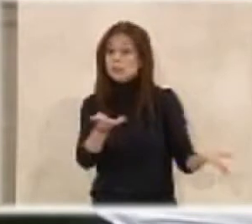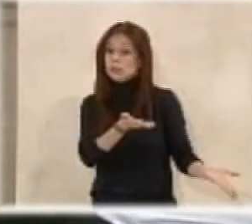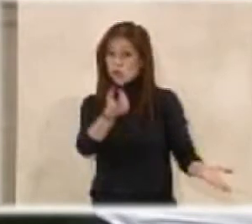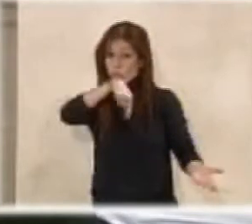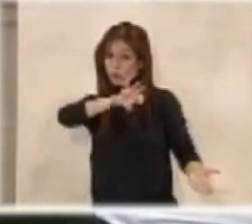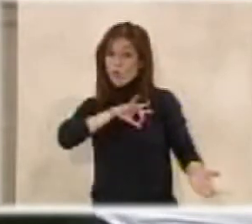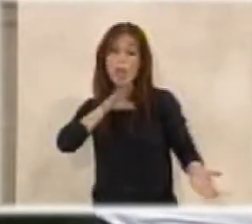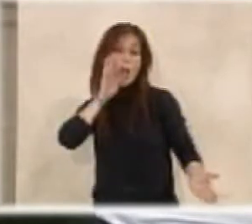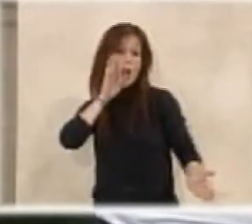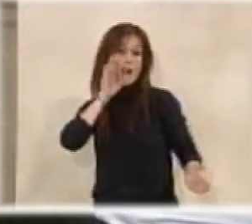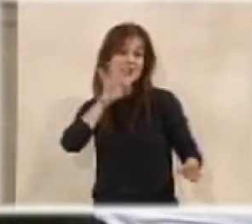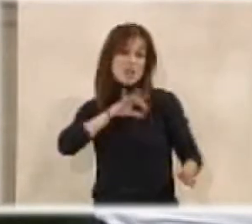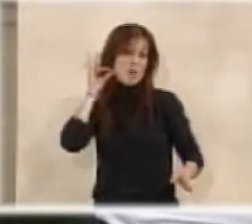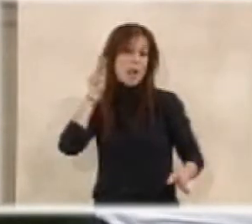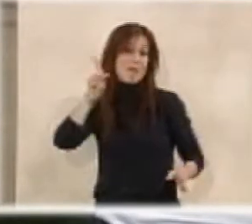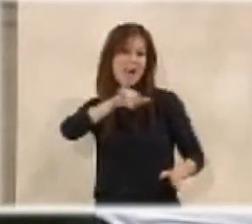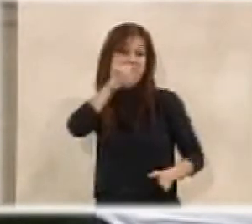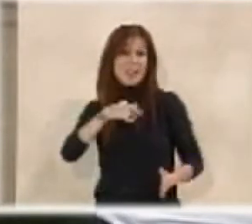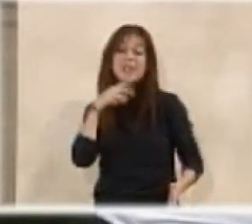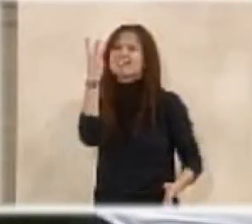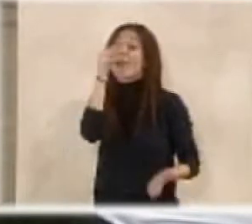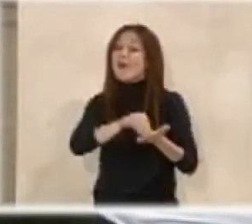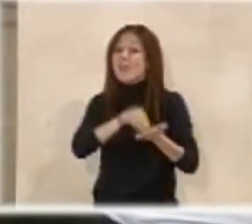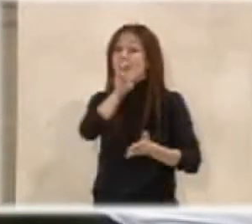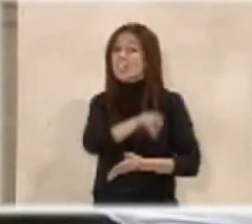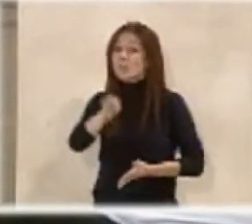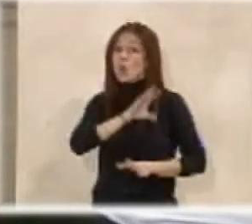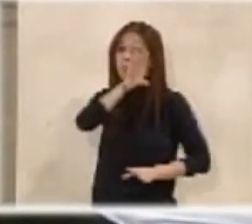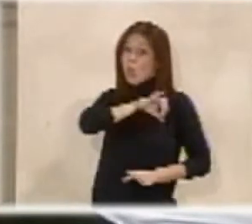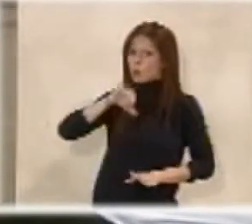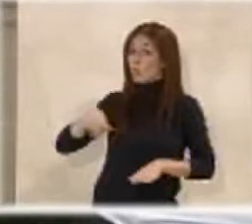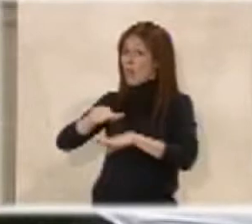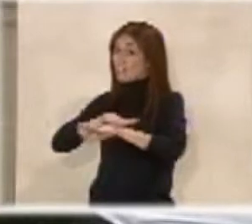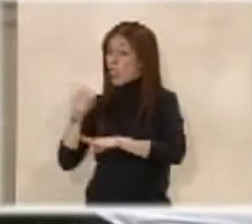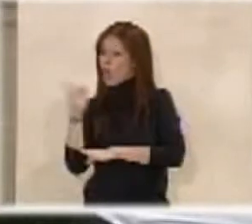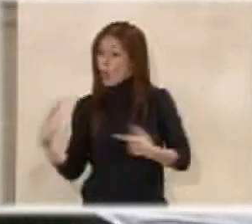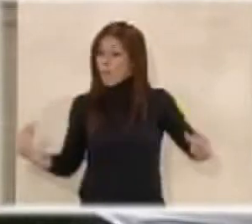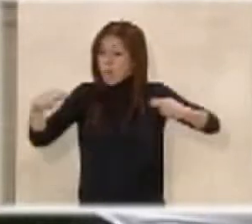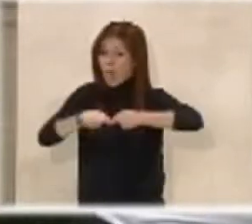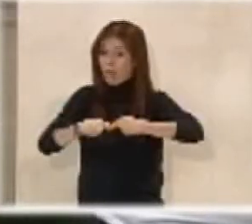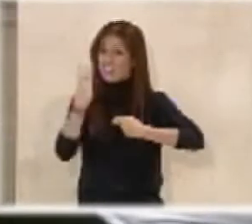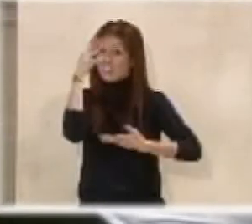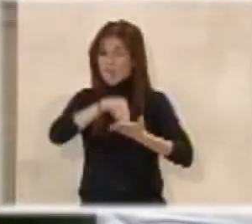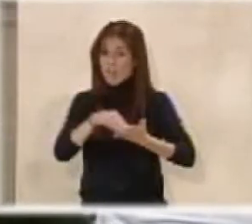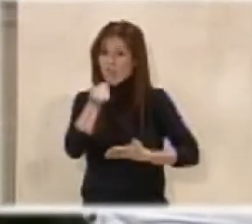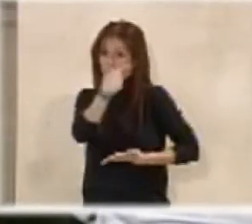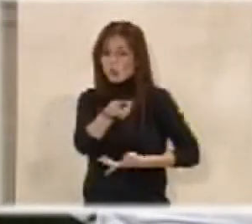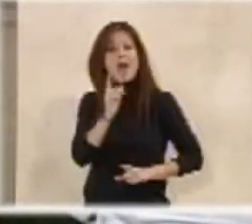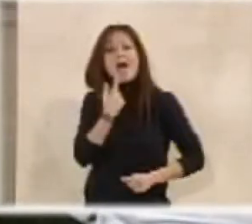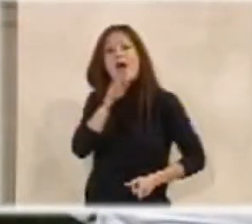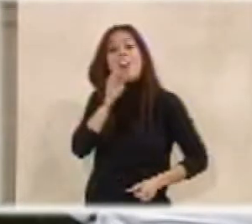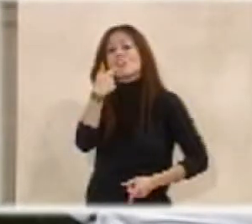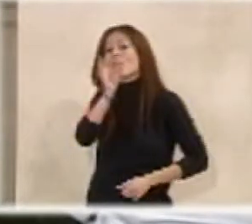ustedes lo han oído. La señora Plaza ha repetido tres veces que se financia entre el Estado y la comunidad autónoma. Lo ha dicho tres veces. En ningún momento ha hablado